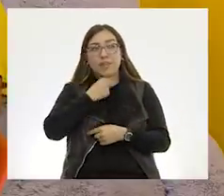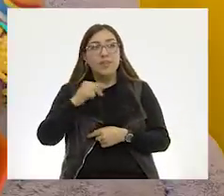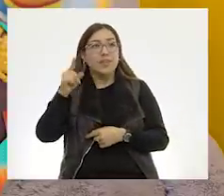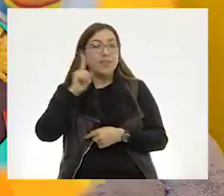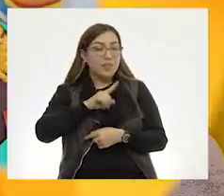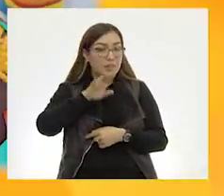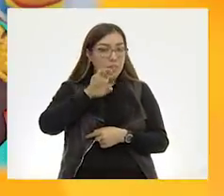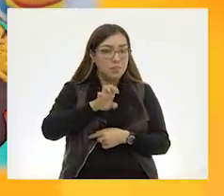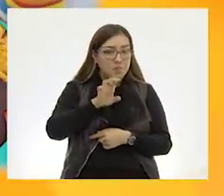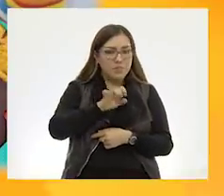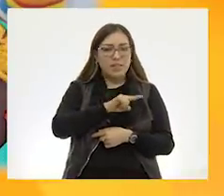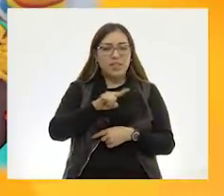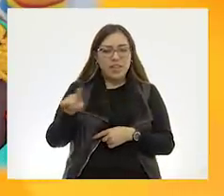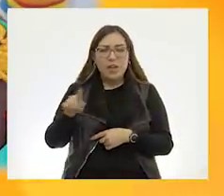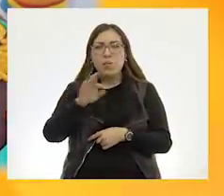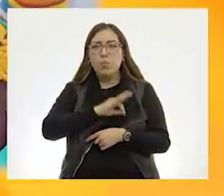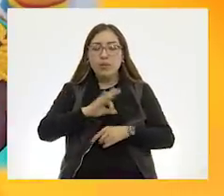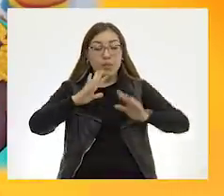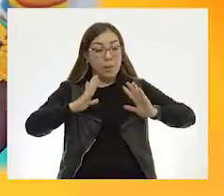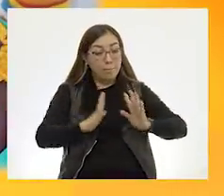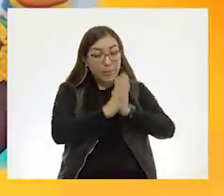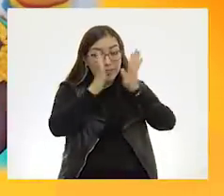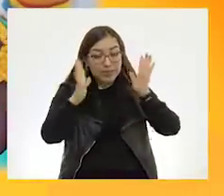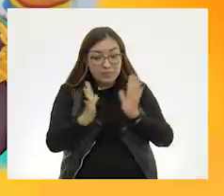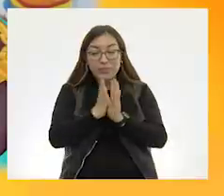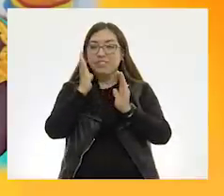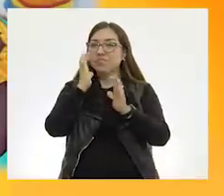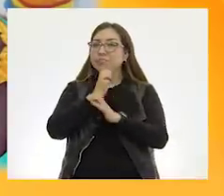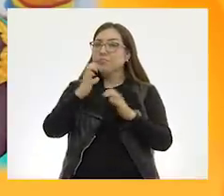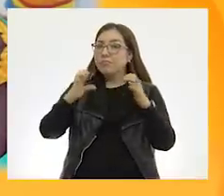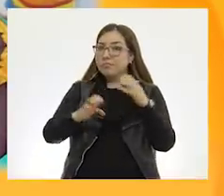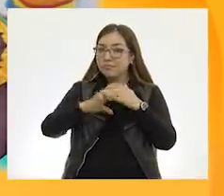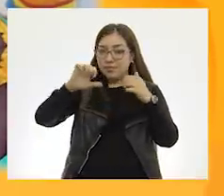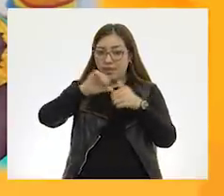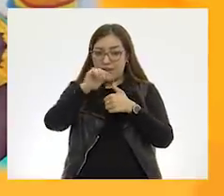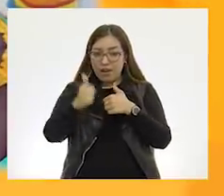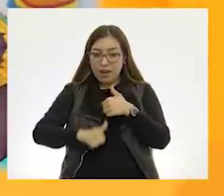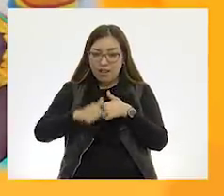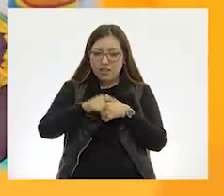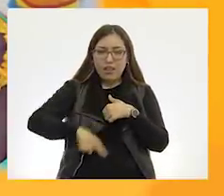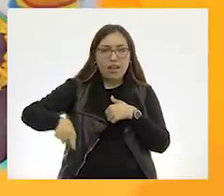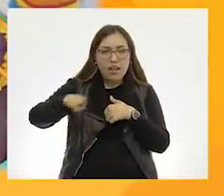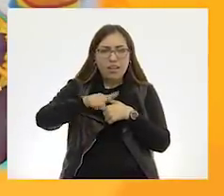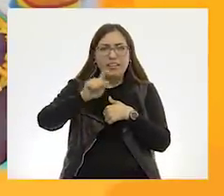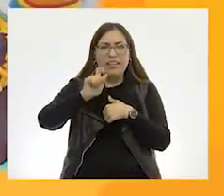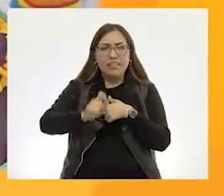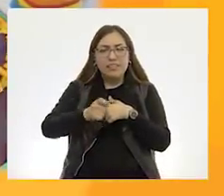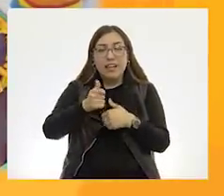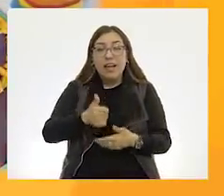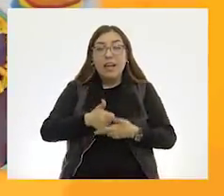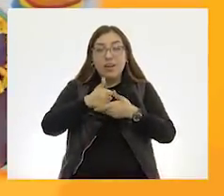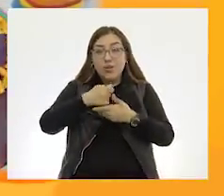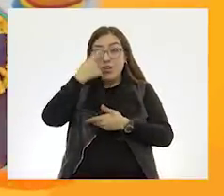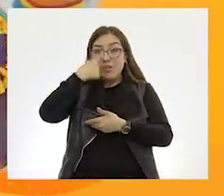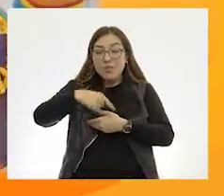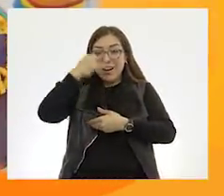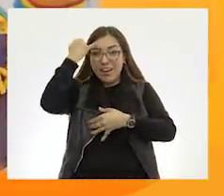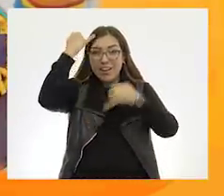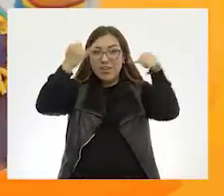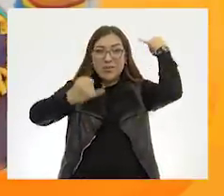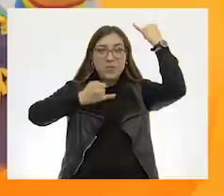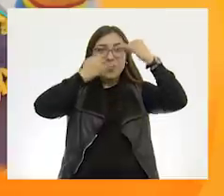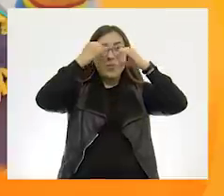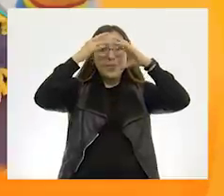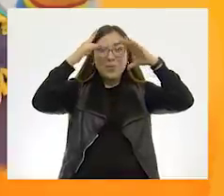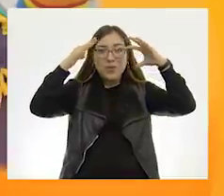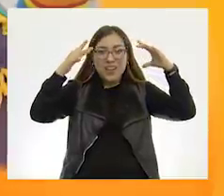donde aprecie y participe en actividades artísticas le ayudarán a desarrollar la imaginación y la creatividad, lo cual le